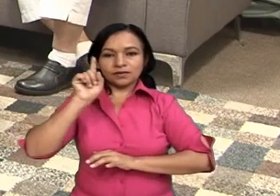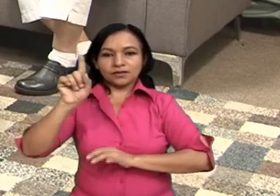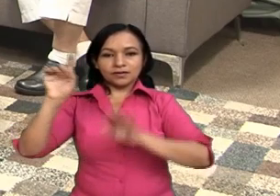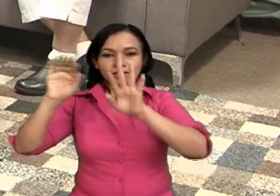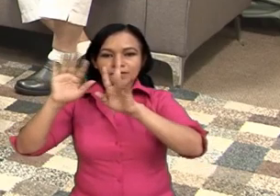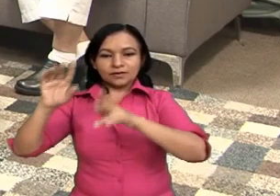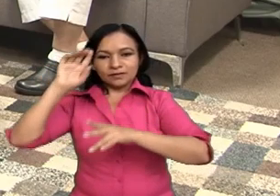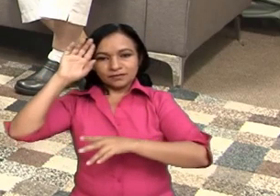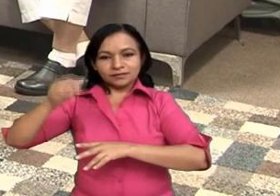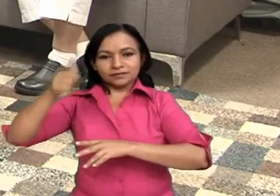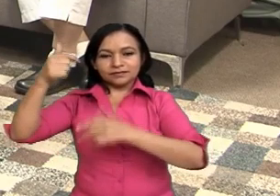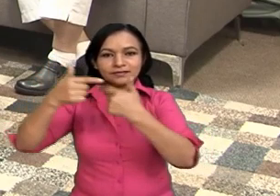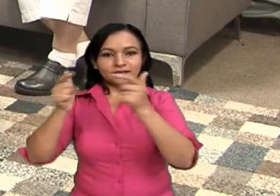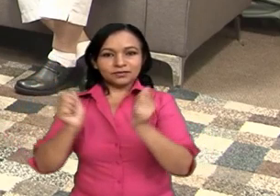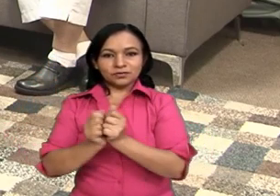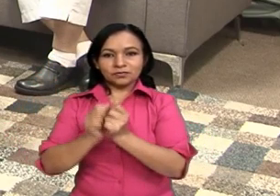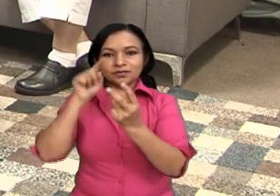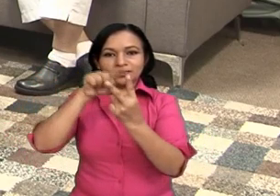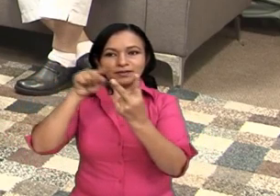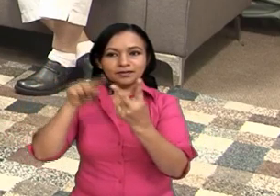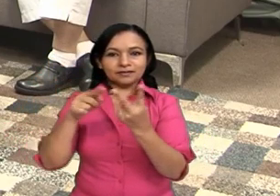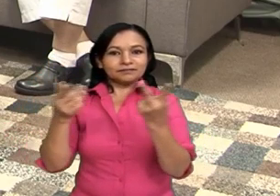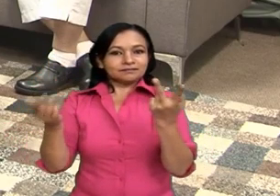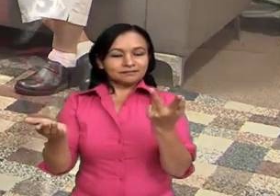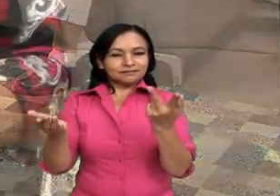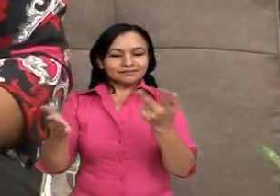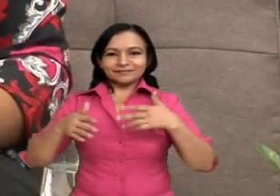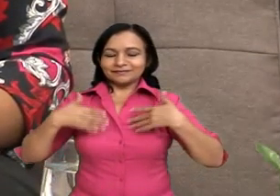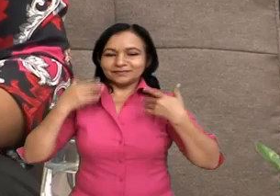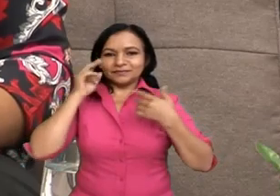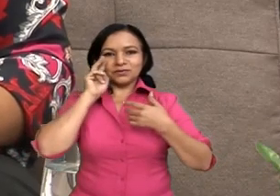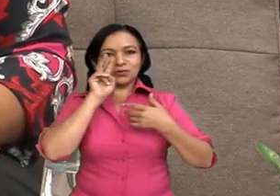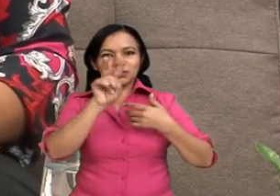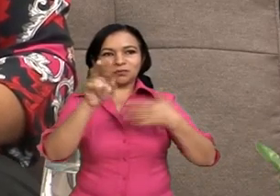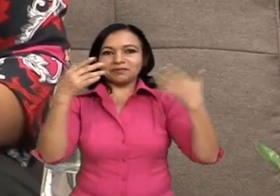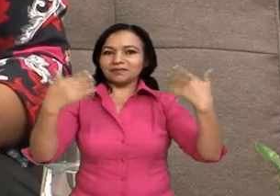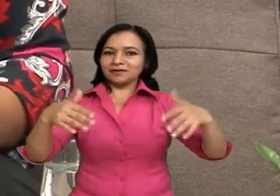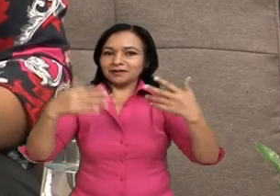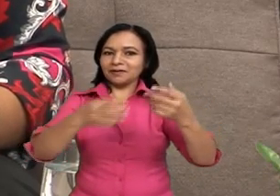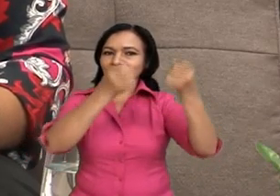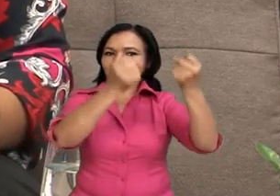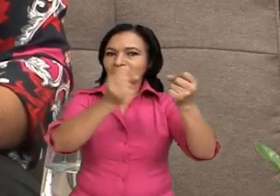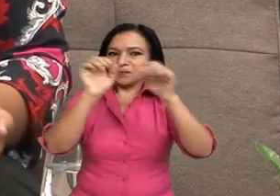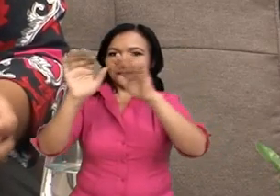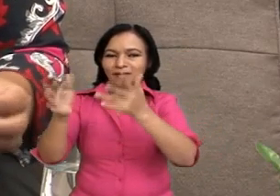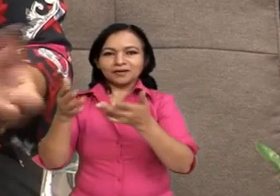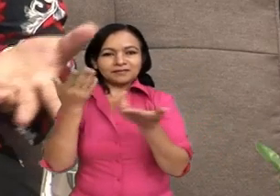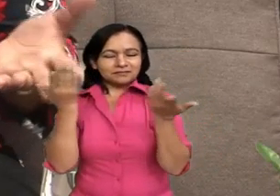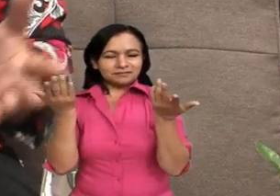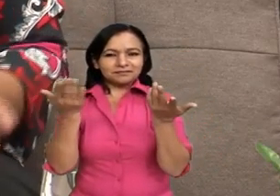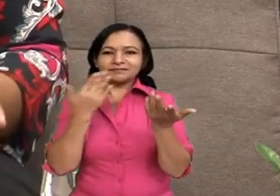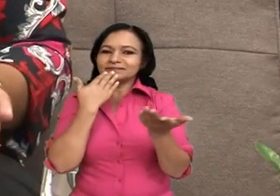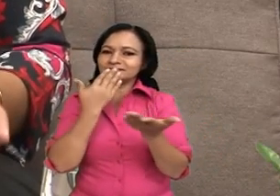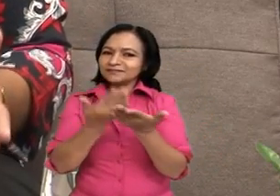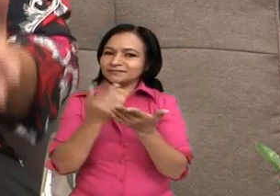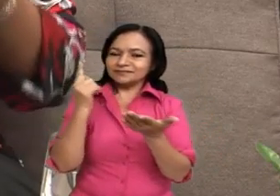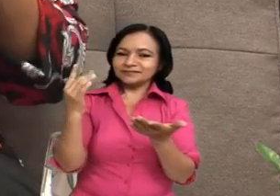secretaria general del sindicato. Entonces estaban muy admirados los compañeros trabajadores, pero eso es gracias